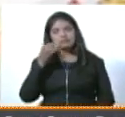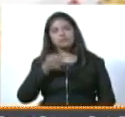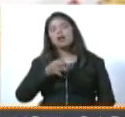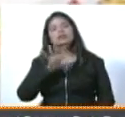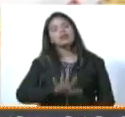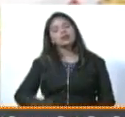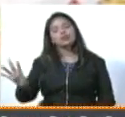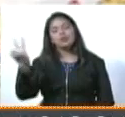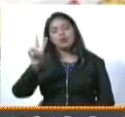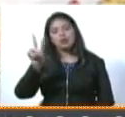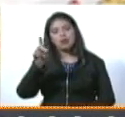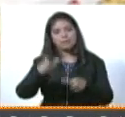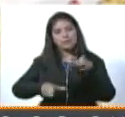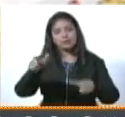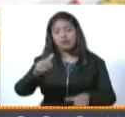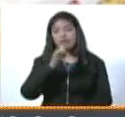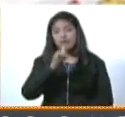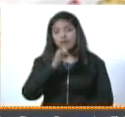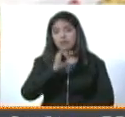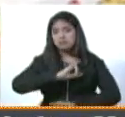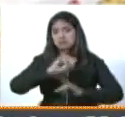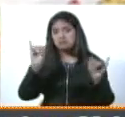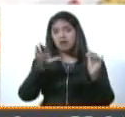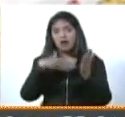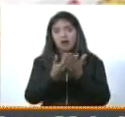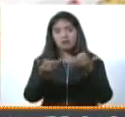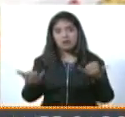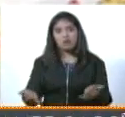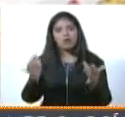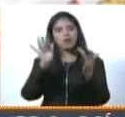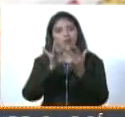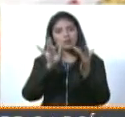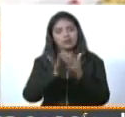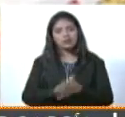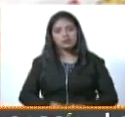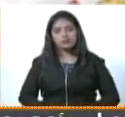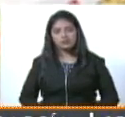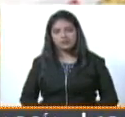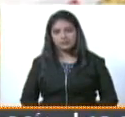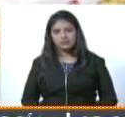todos los ciudadanos. Esta es la información que tenemos hasta el momento y retornamos con ustedes a los estudios. Adelante.